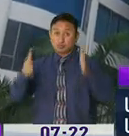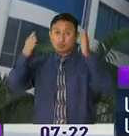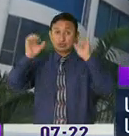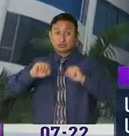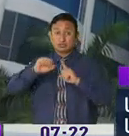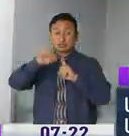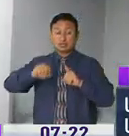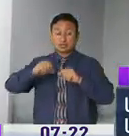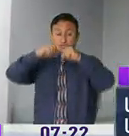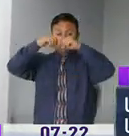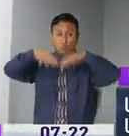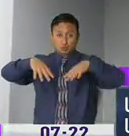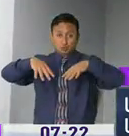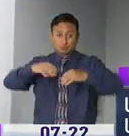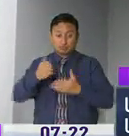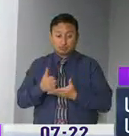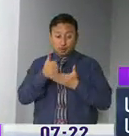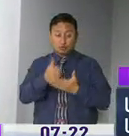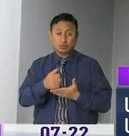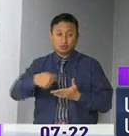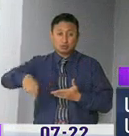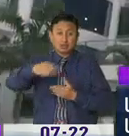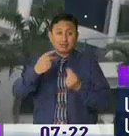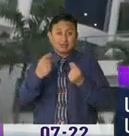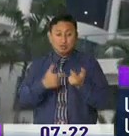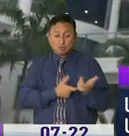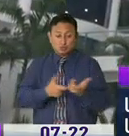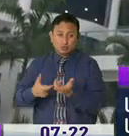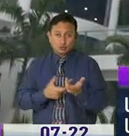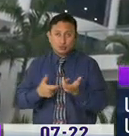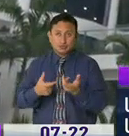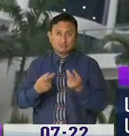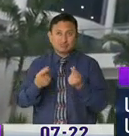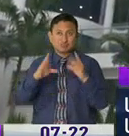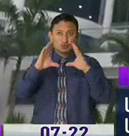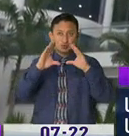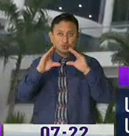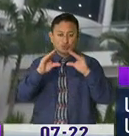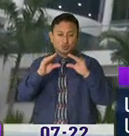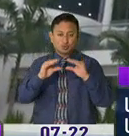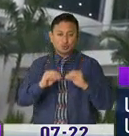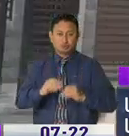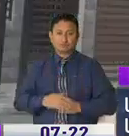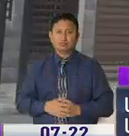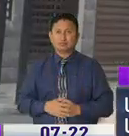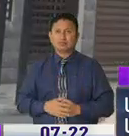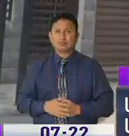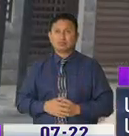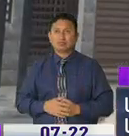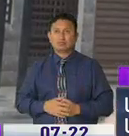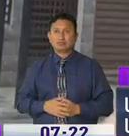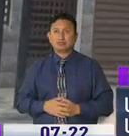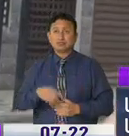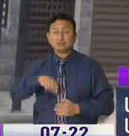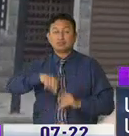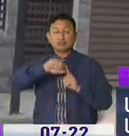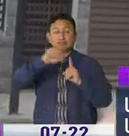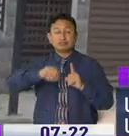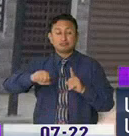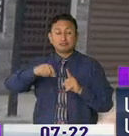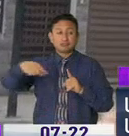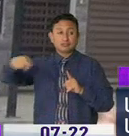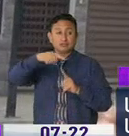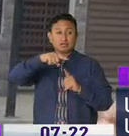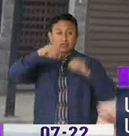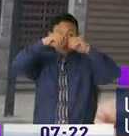Esto ayudó para que los bomberos puedan controlar las llamas en un corto tiempo. Se trabajó con el sistema hidráulico del edificio. Eso es lo